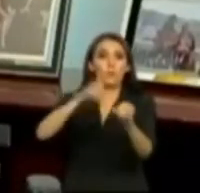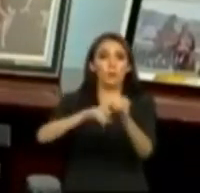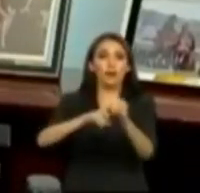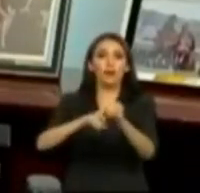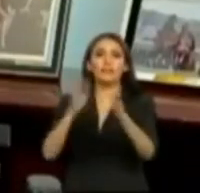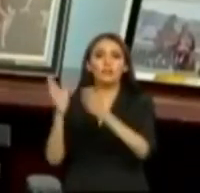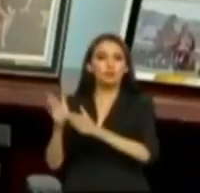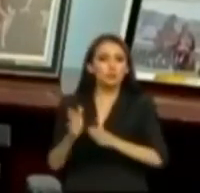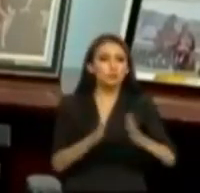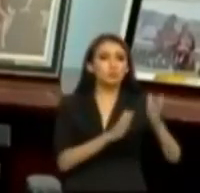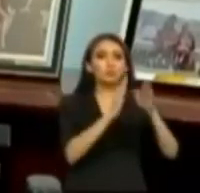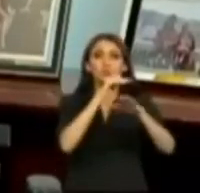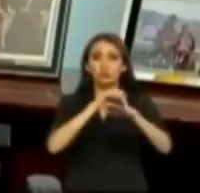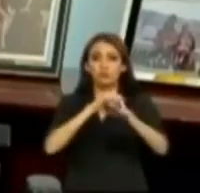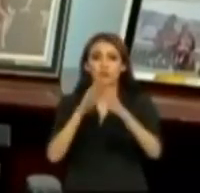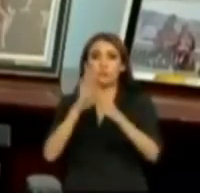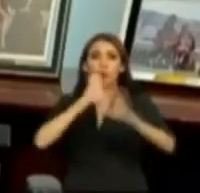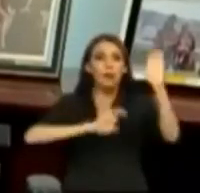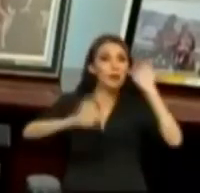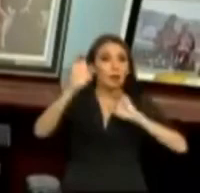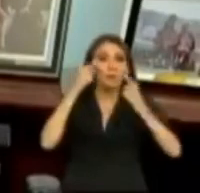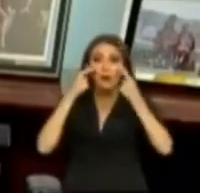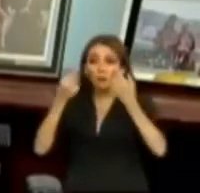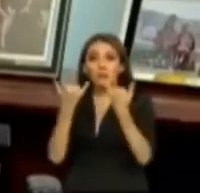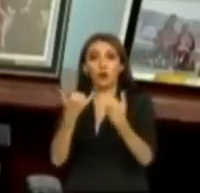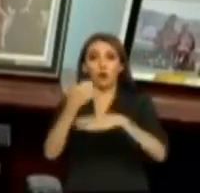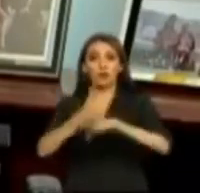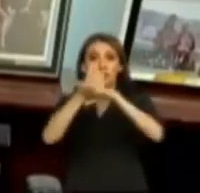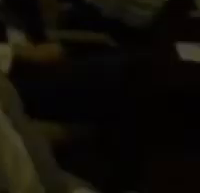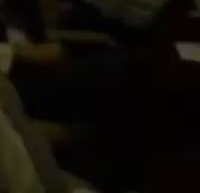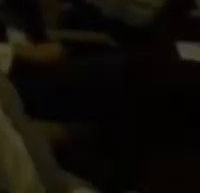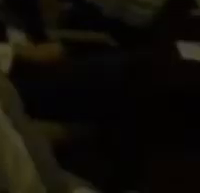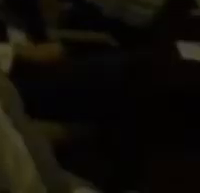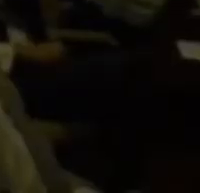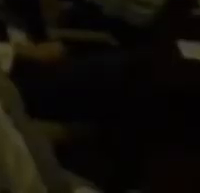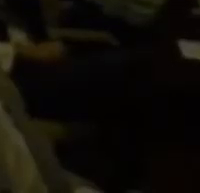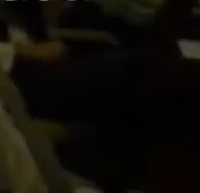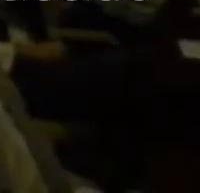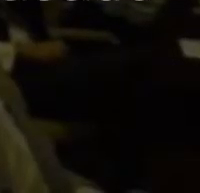Transitorio encargado de la evaluación de las autoridades existentes y los concursos en marcha.